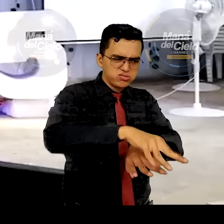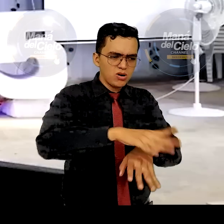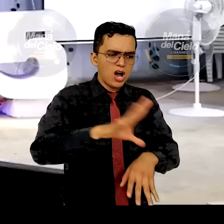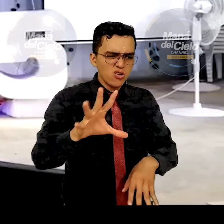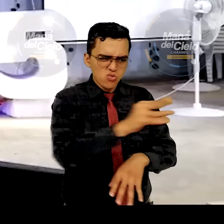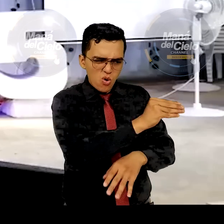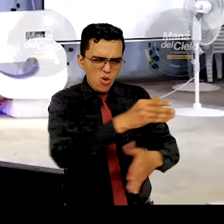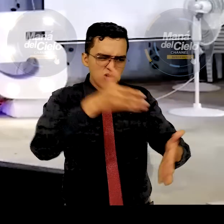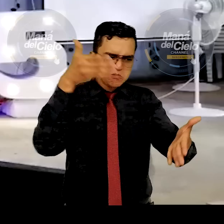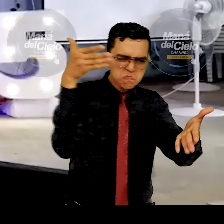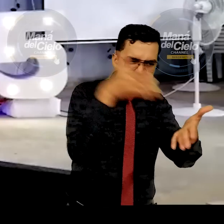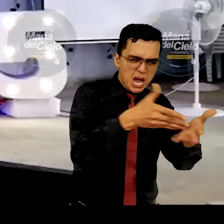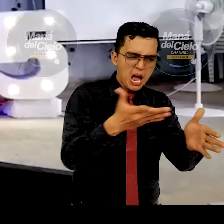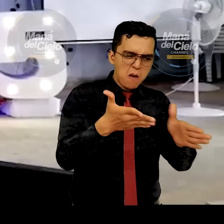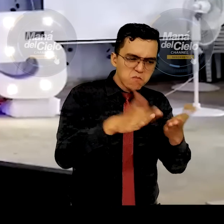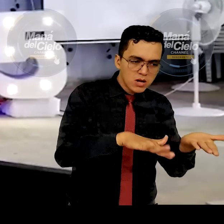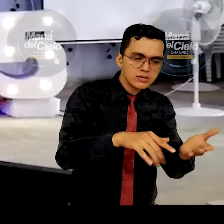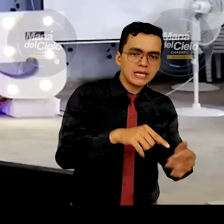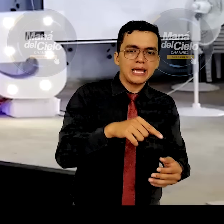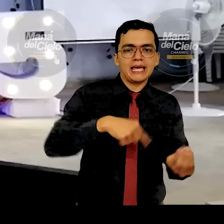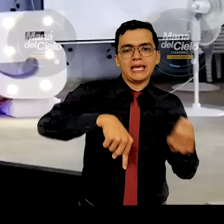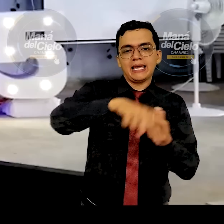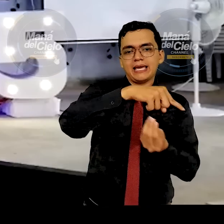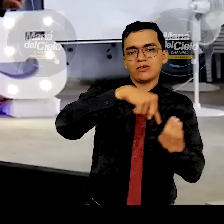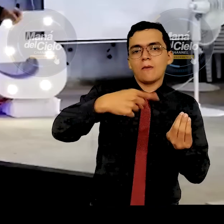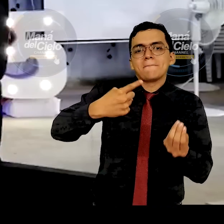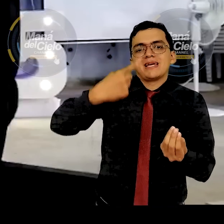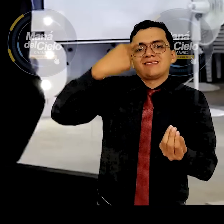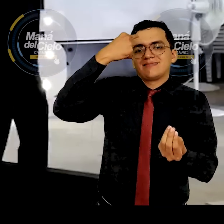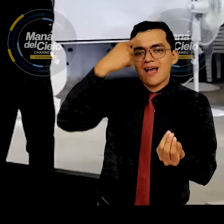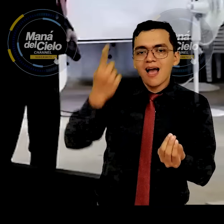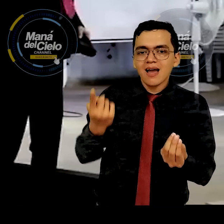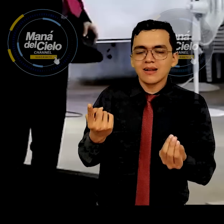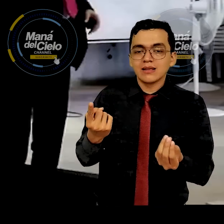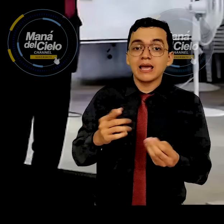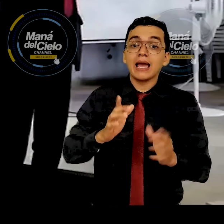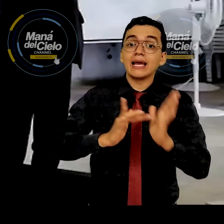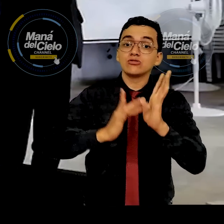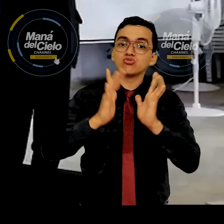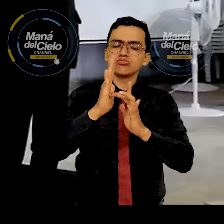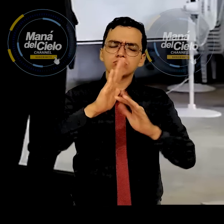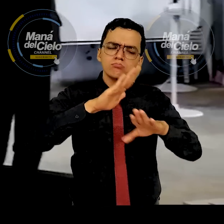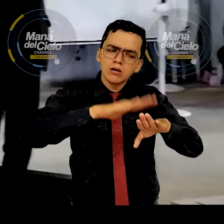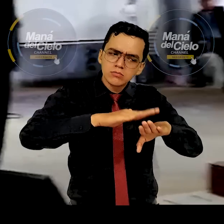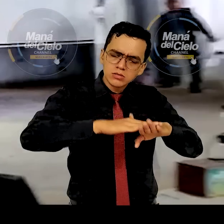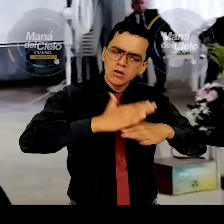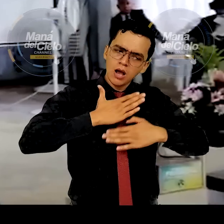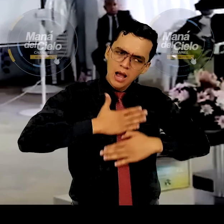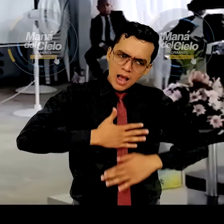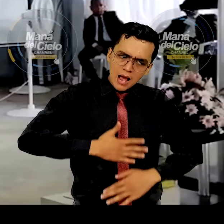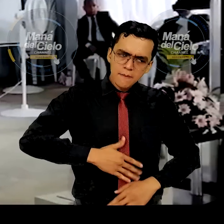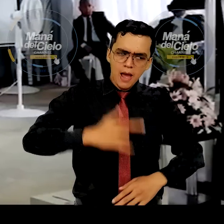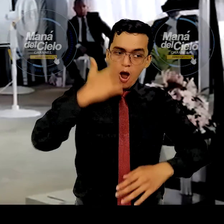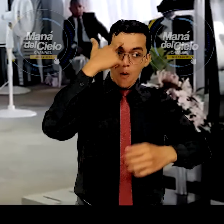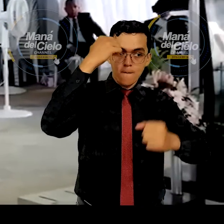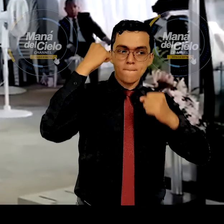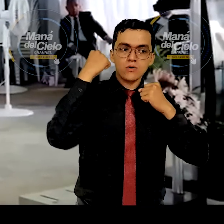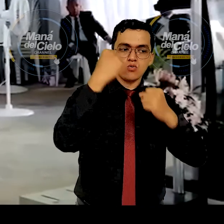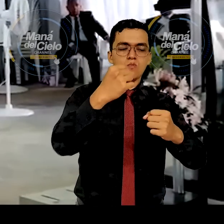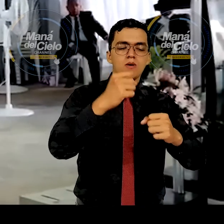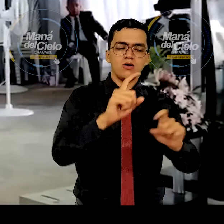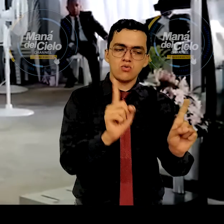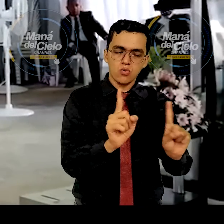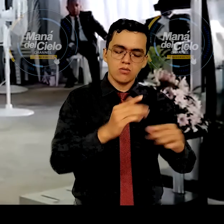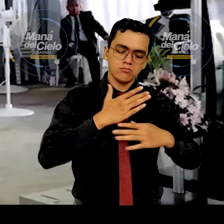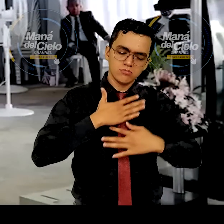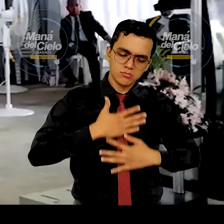a todos. No se turbe vuestro corazón. Pero a mí me gusta es que la respuesta de Jesús es